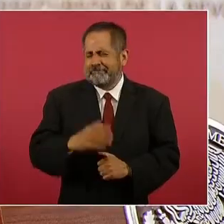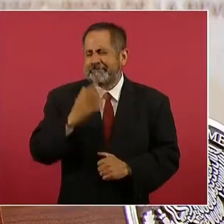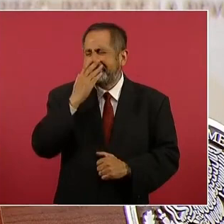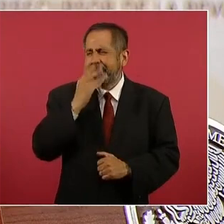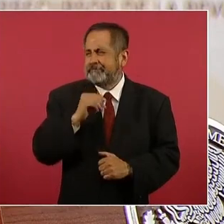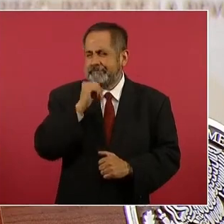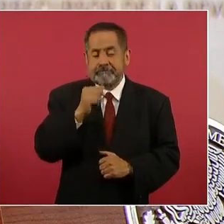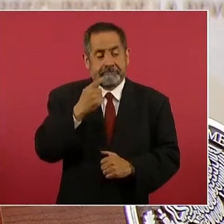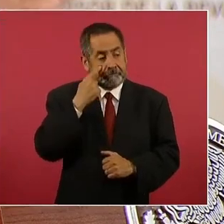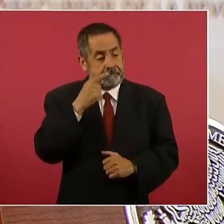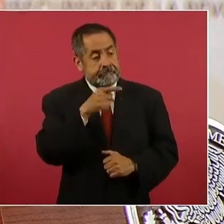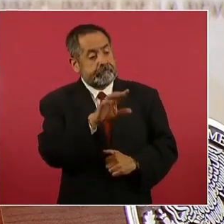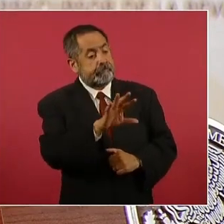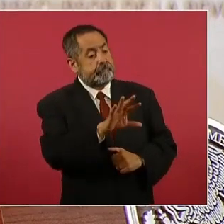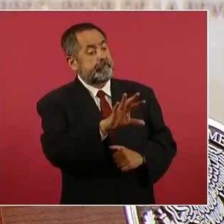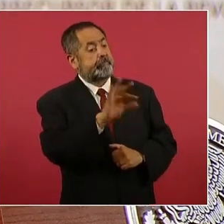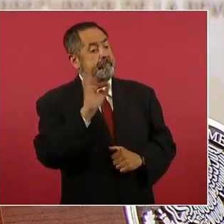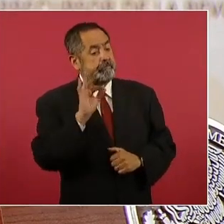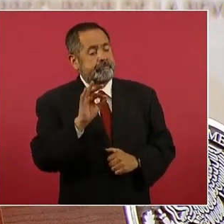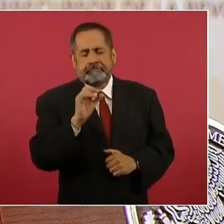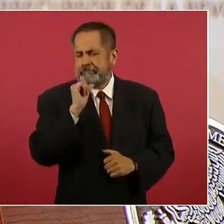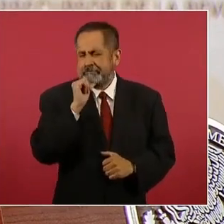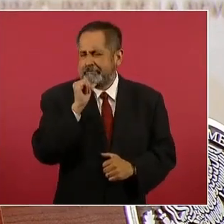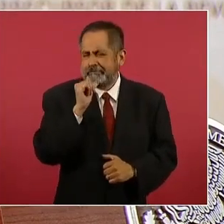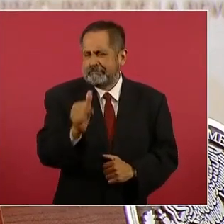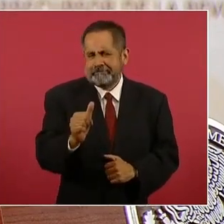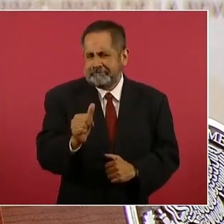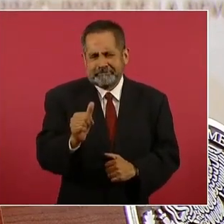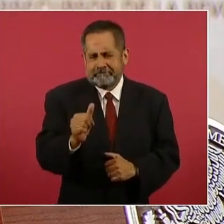preferencia, como era antes,